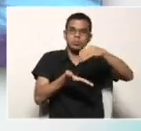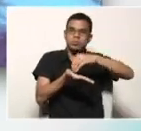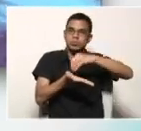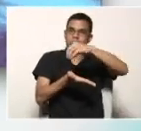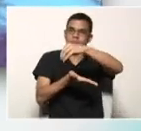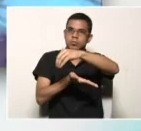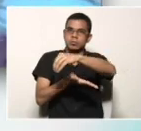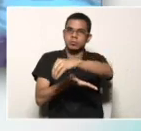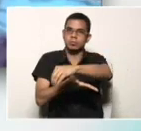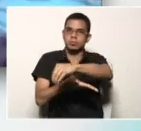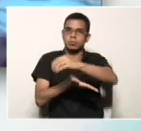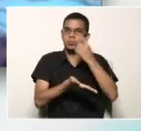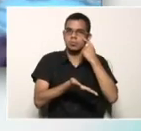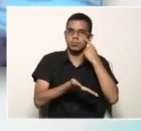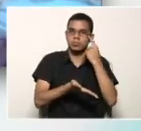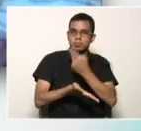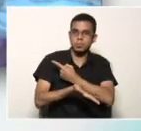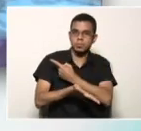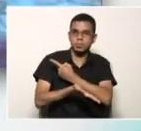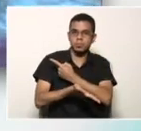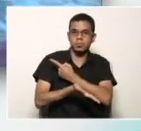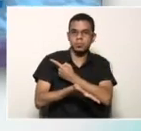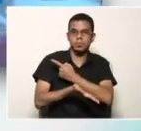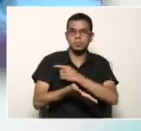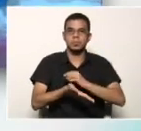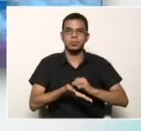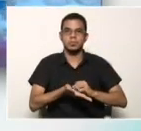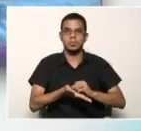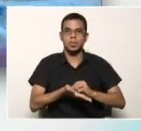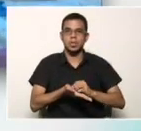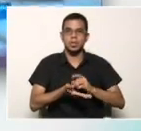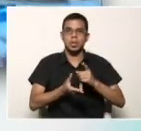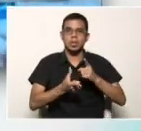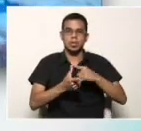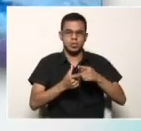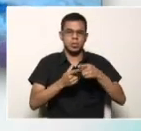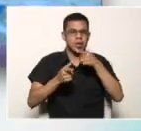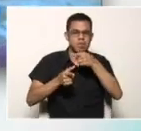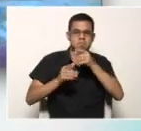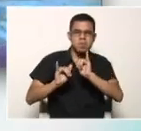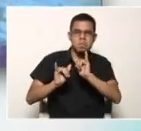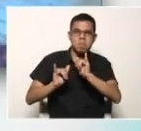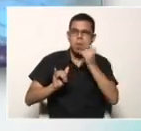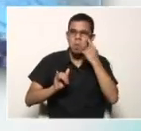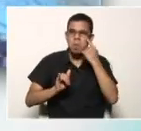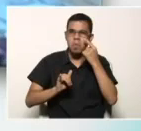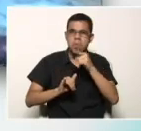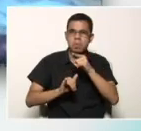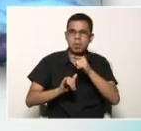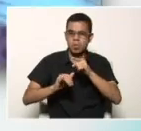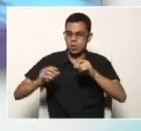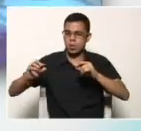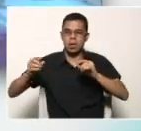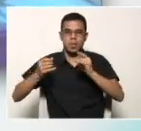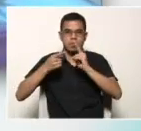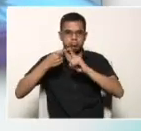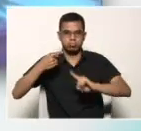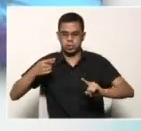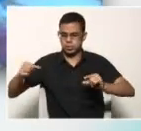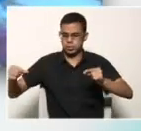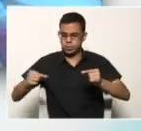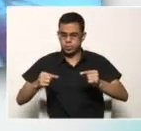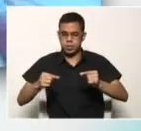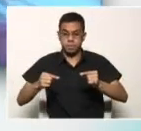accedemos a todo lo que es la placa de control, el cable de alimentación y obviamente